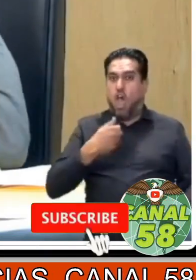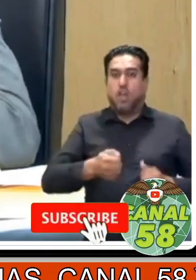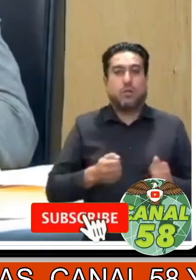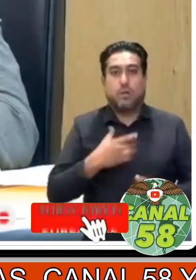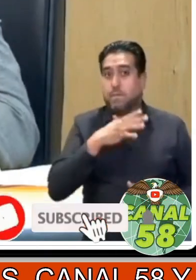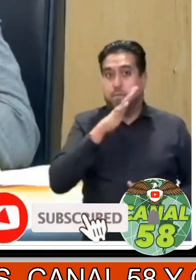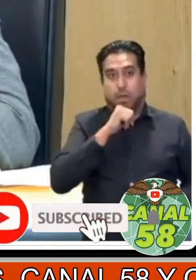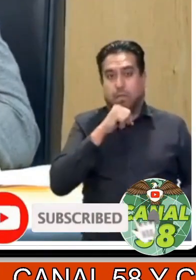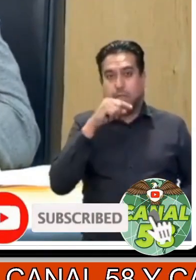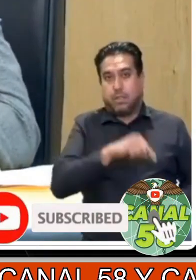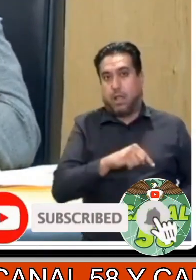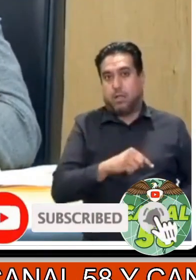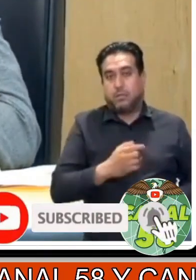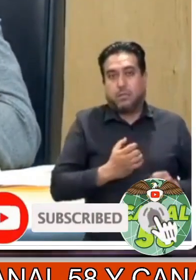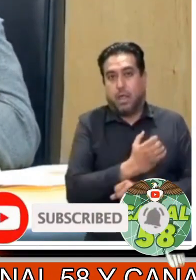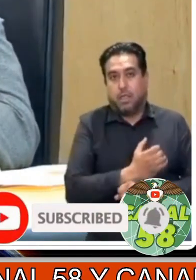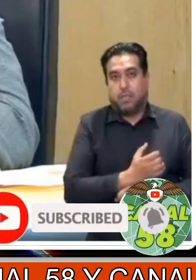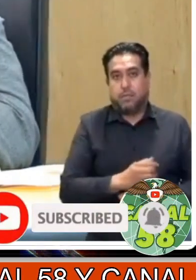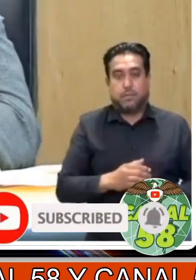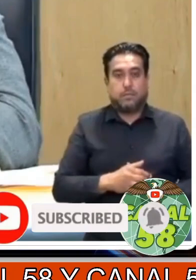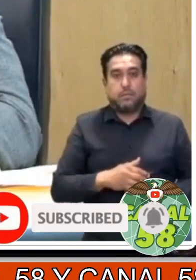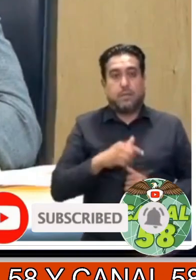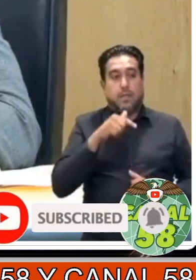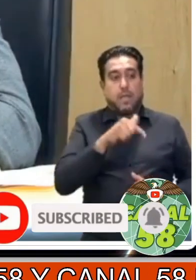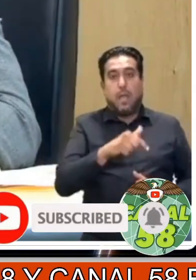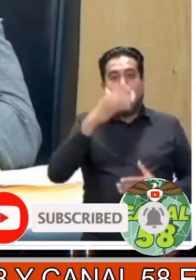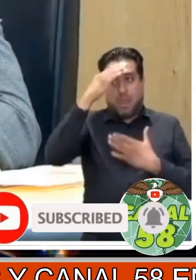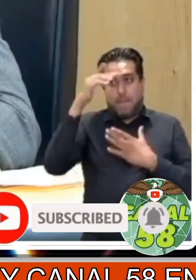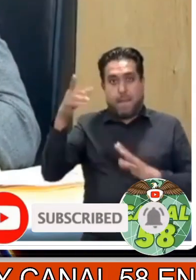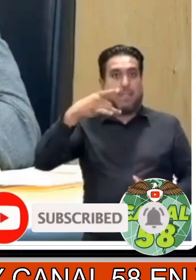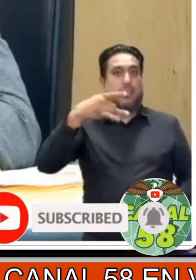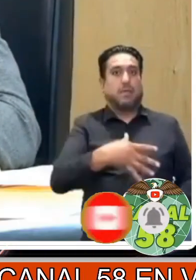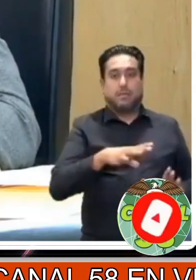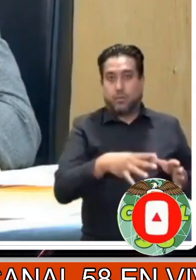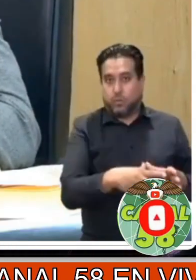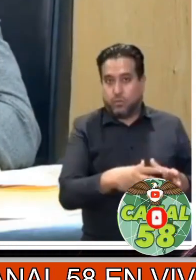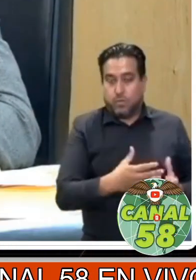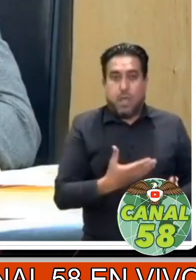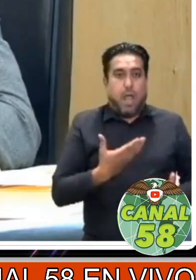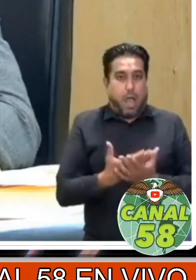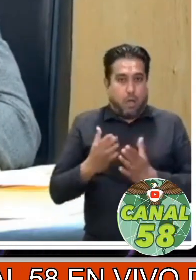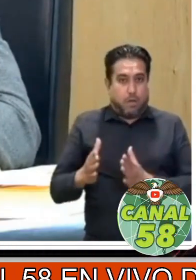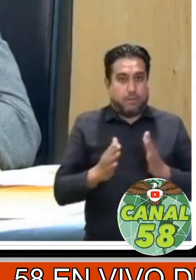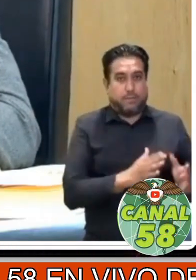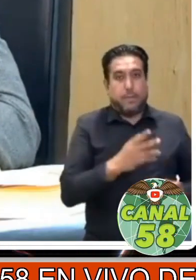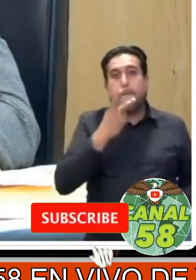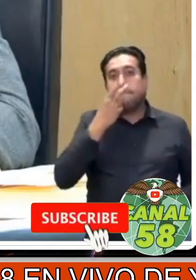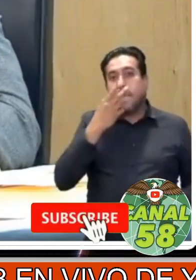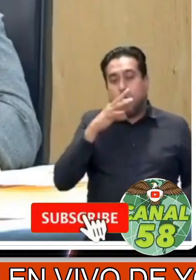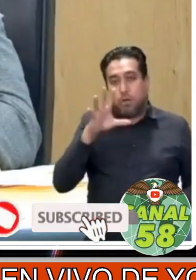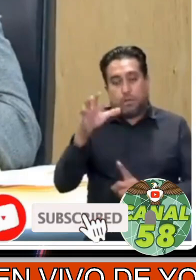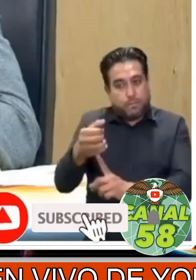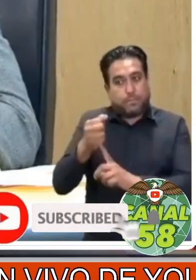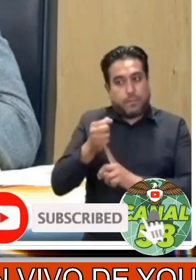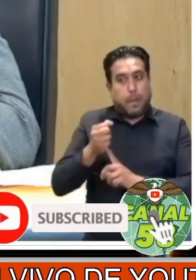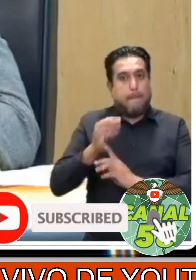criminalidad que ha rebasado a las corporaciones de seguridad estatal y municipales. En estos momentos son la mejor opción de